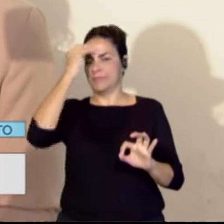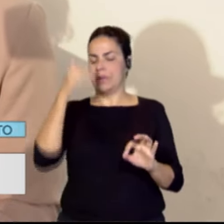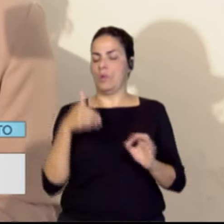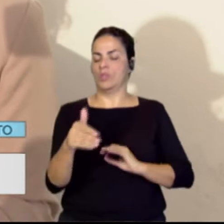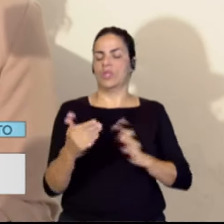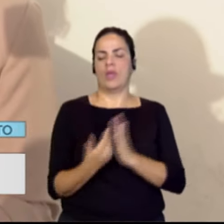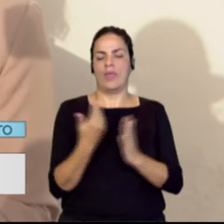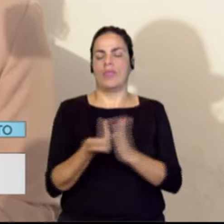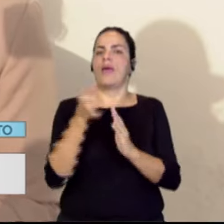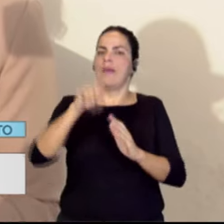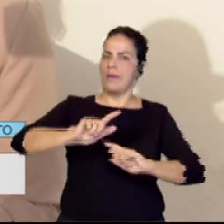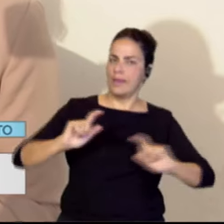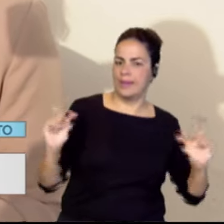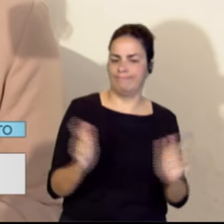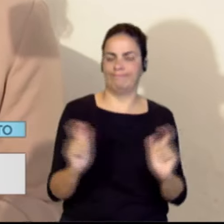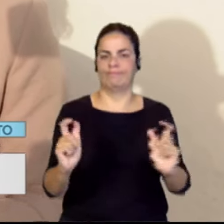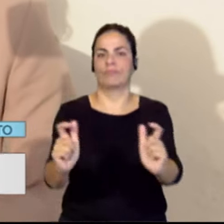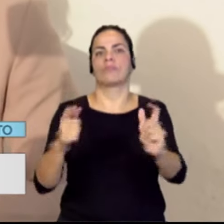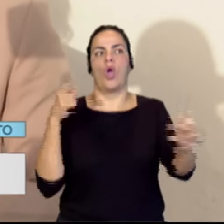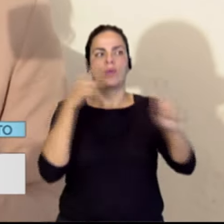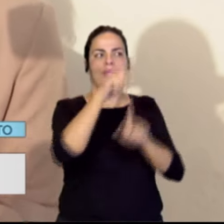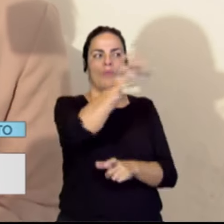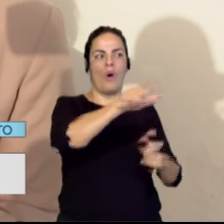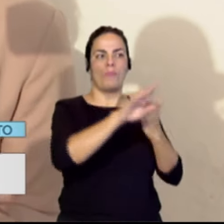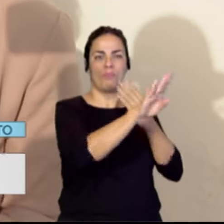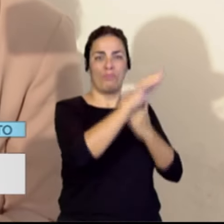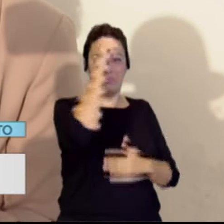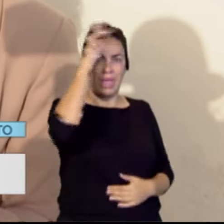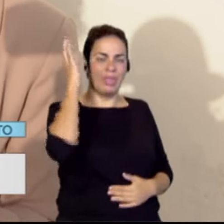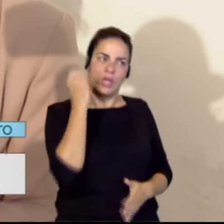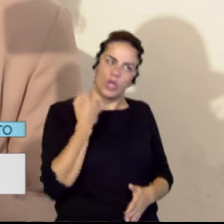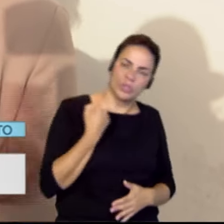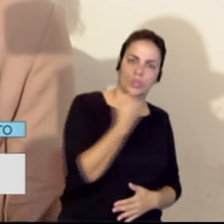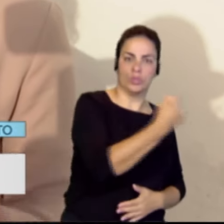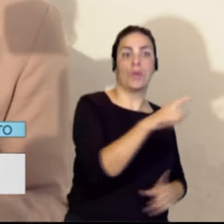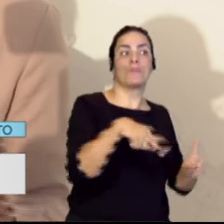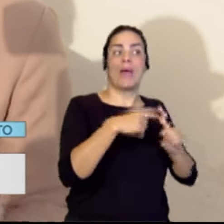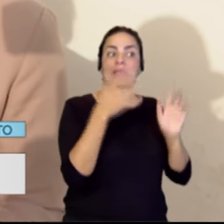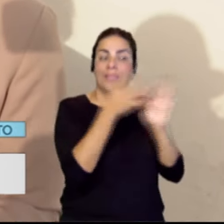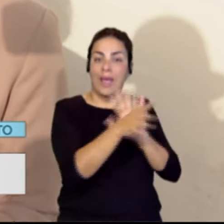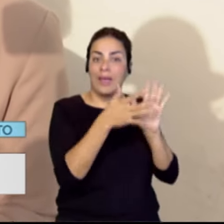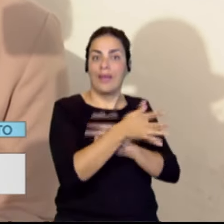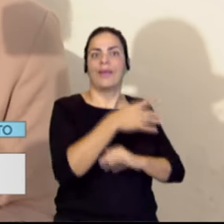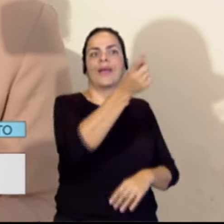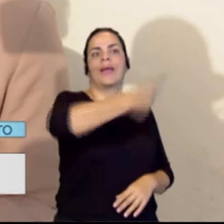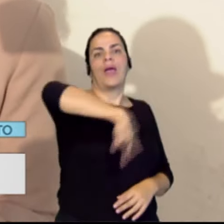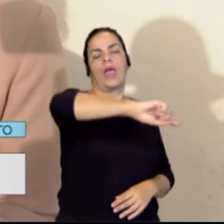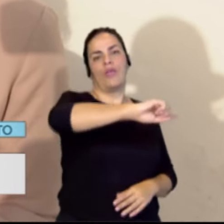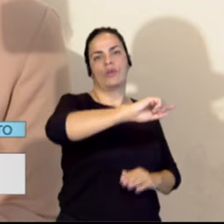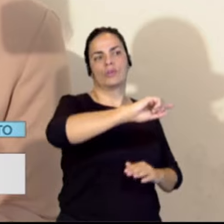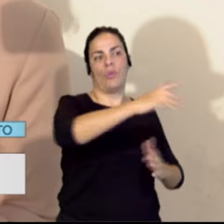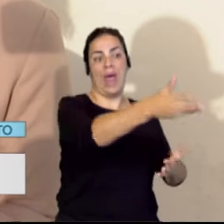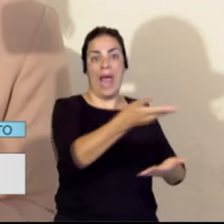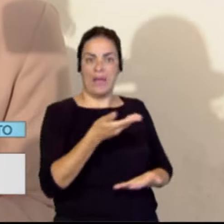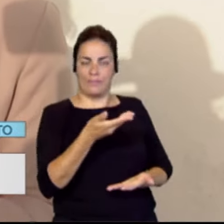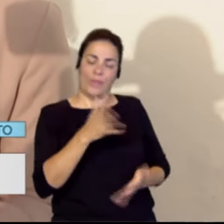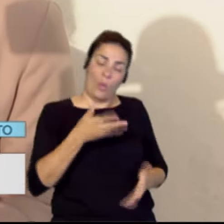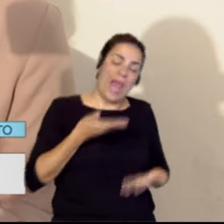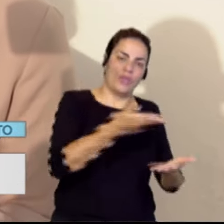también hacer de apoyo a los vecinos y vecinas Y explicarles Pues cómo pueden solicitar y acogerse a las ayudas de